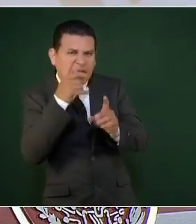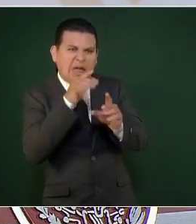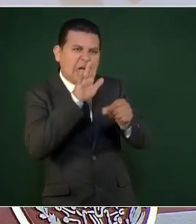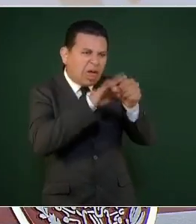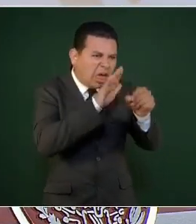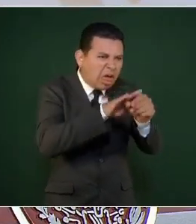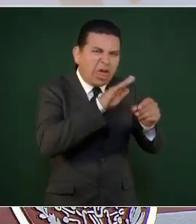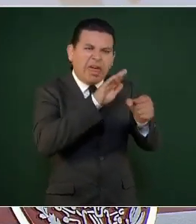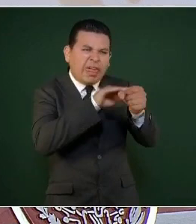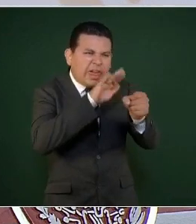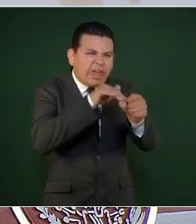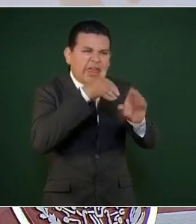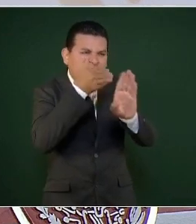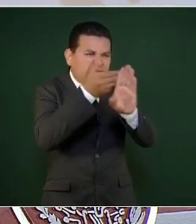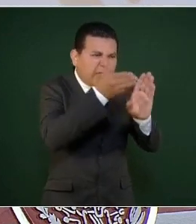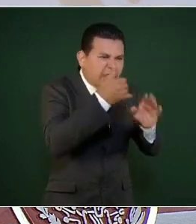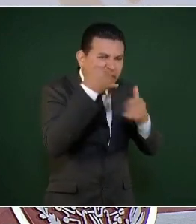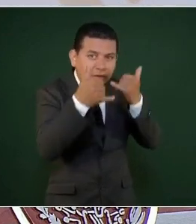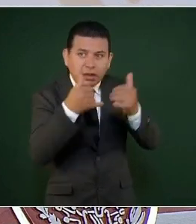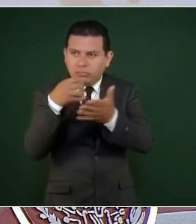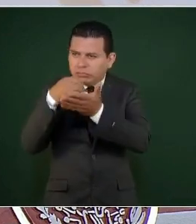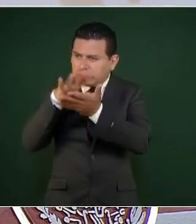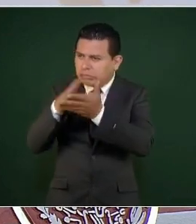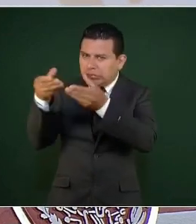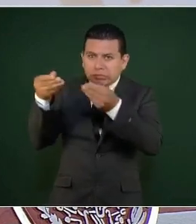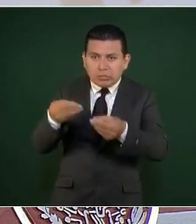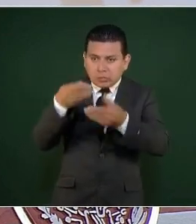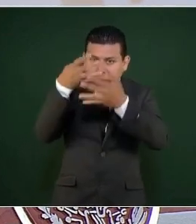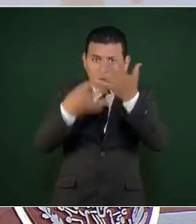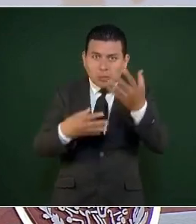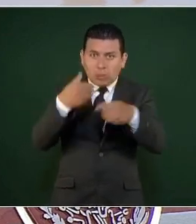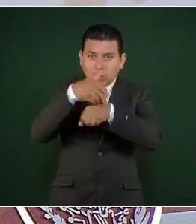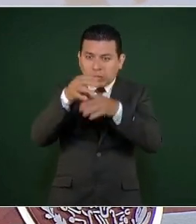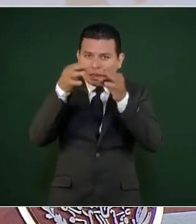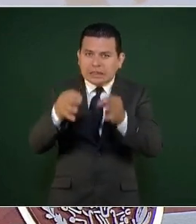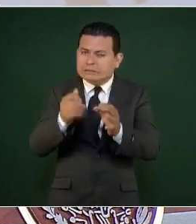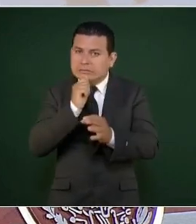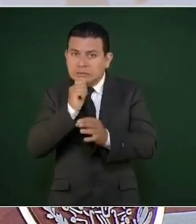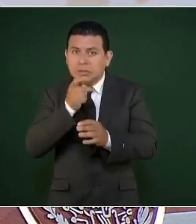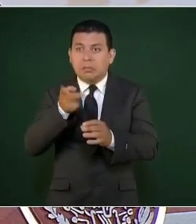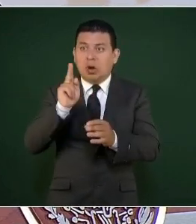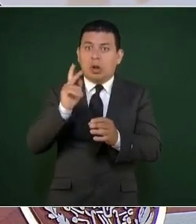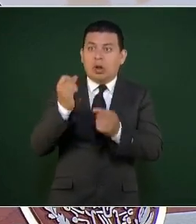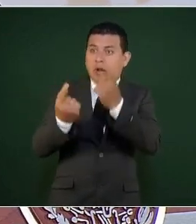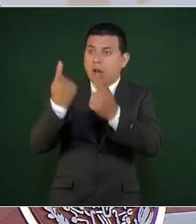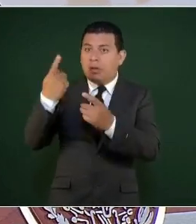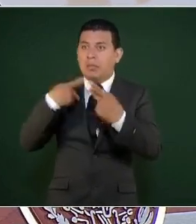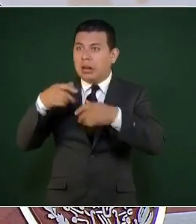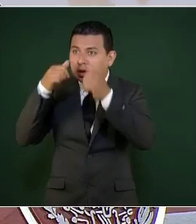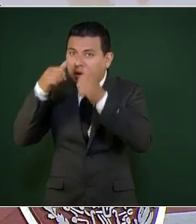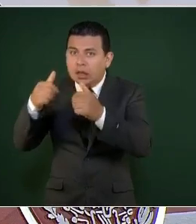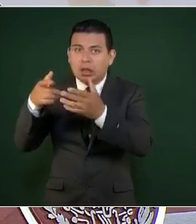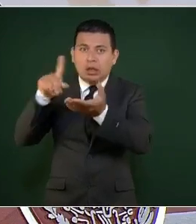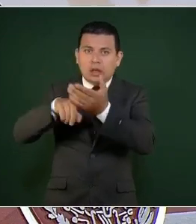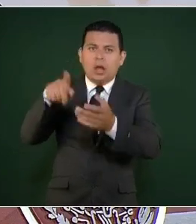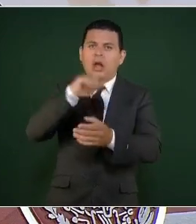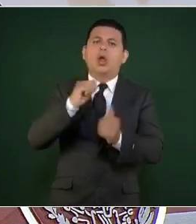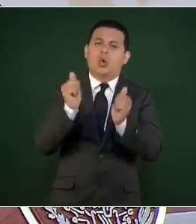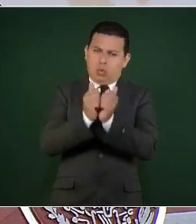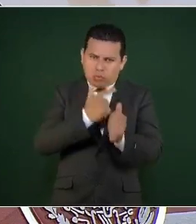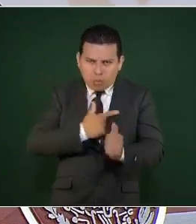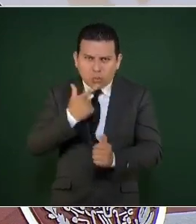organizaciones, pero si hay alguna que requiera la atención del Gabinete de Seguridad, con mucho